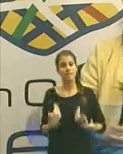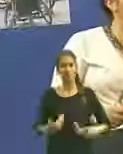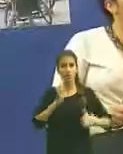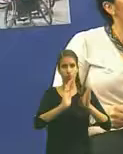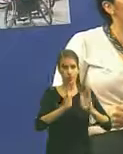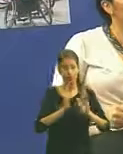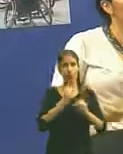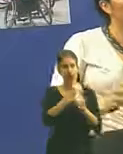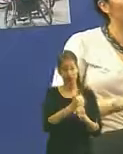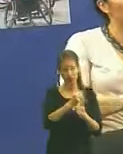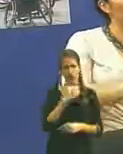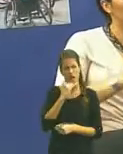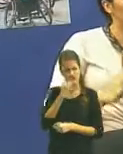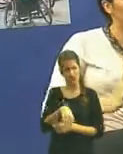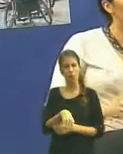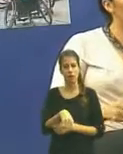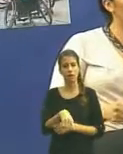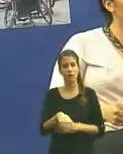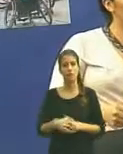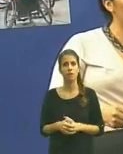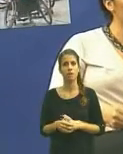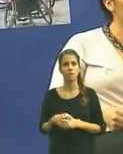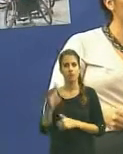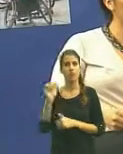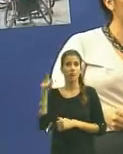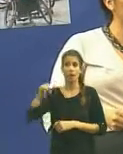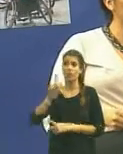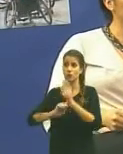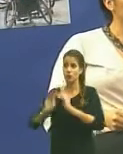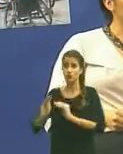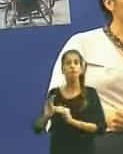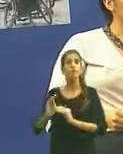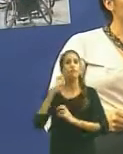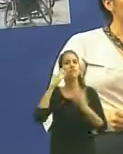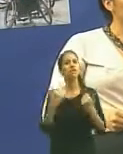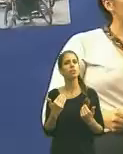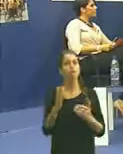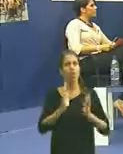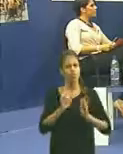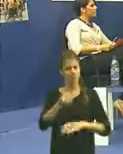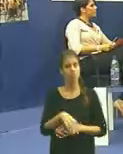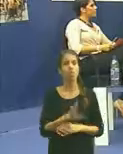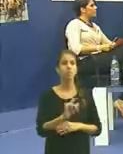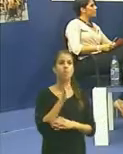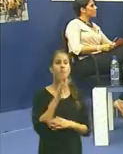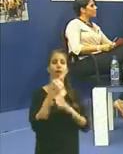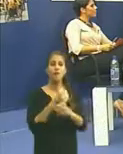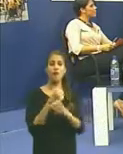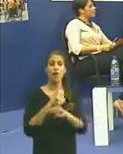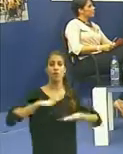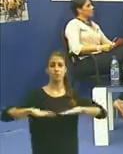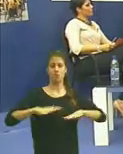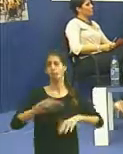los caballos, que también trabajan algo de fisioterapia con los caballos desde Artec. Sí, porque el caballo, el movimiento que proporciona,